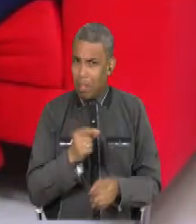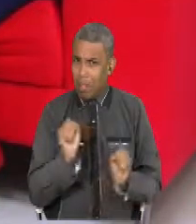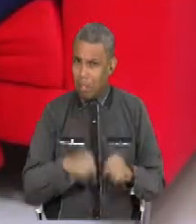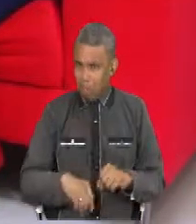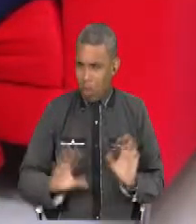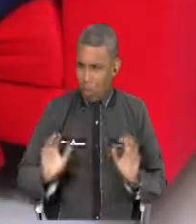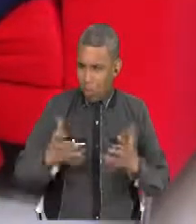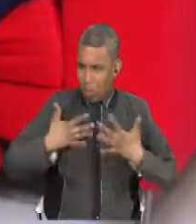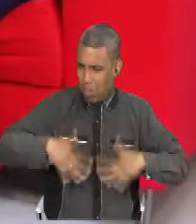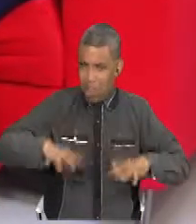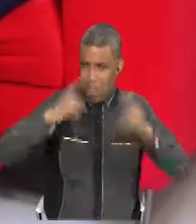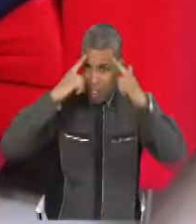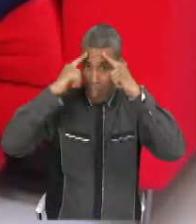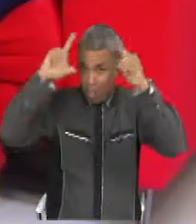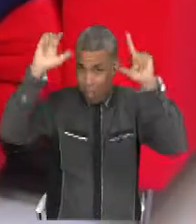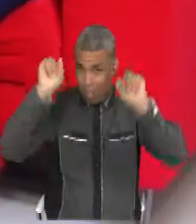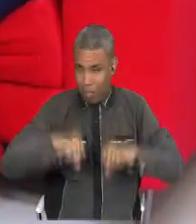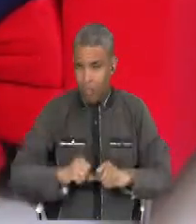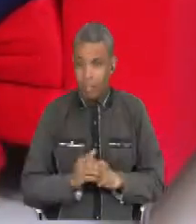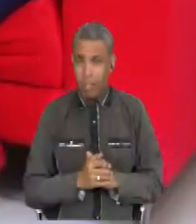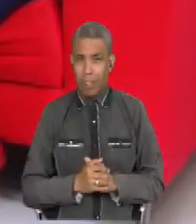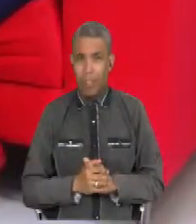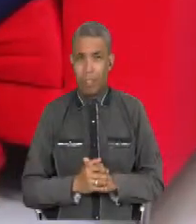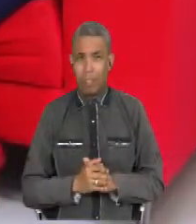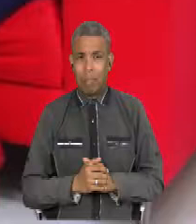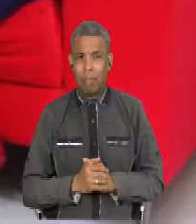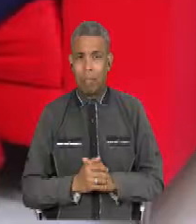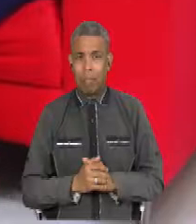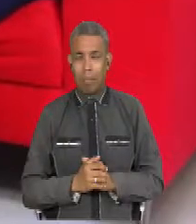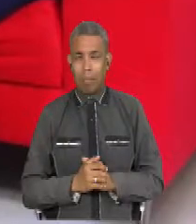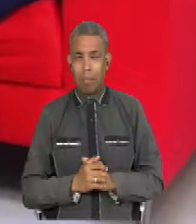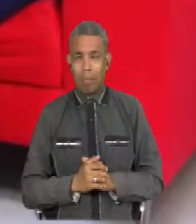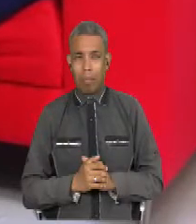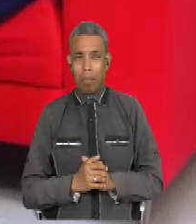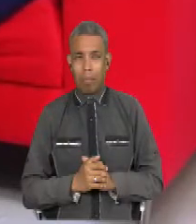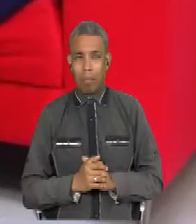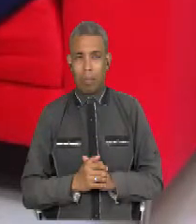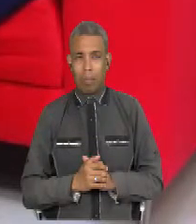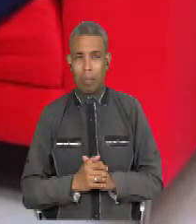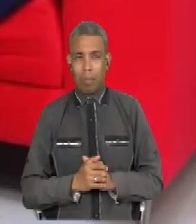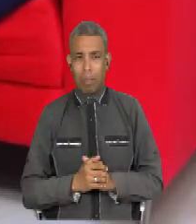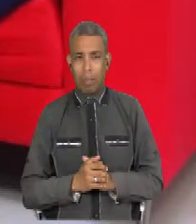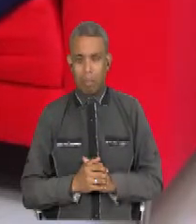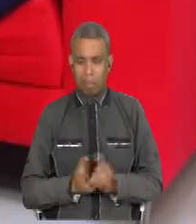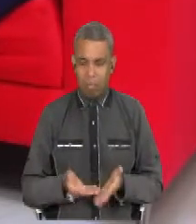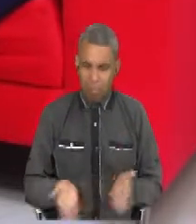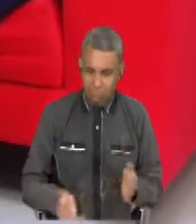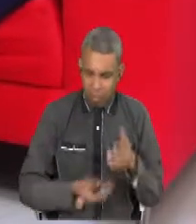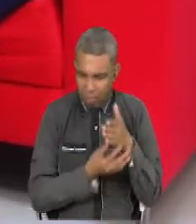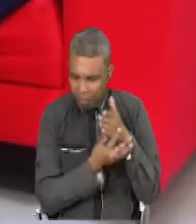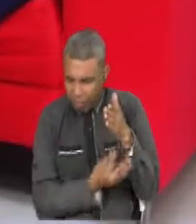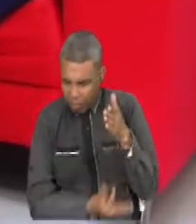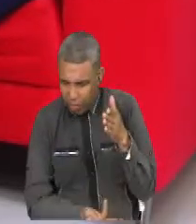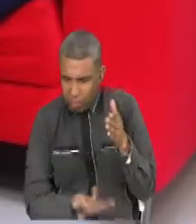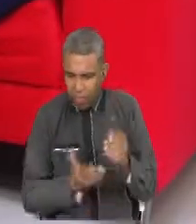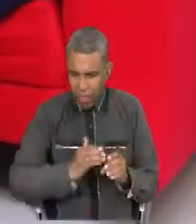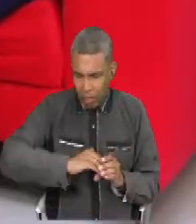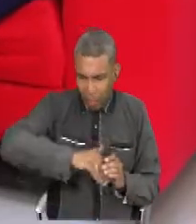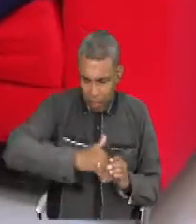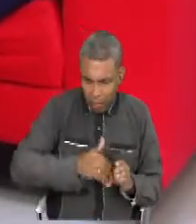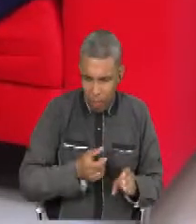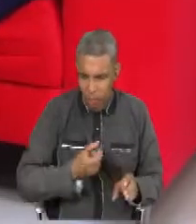vale. Bueno, contémosle así rápidamente a nuestros televidentes. Yo veo aquí que tenemos aceite, tenemos cremas, tenemos